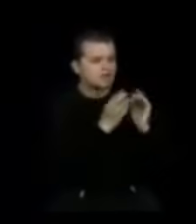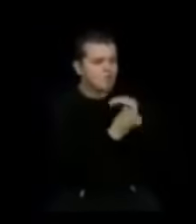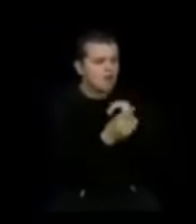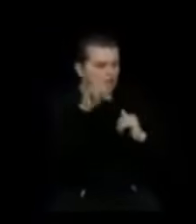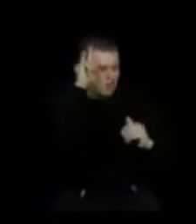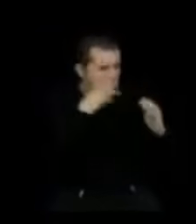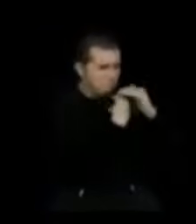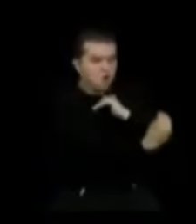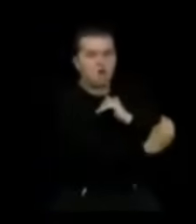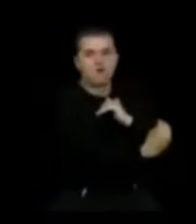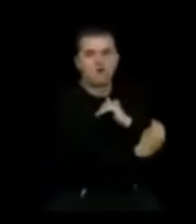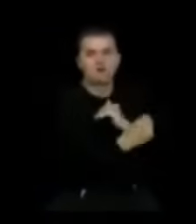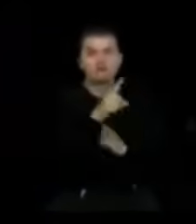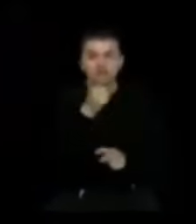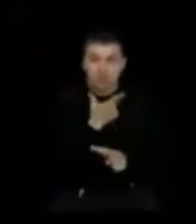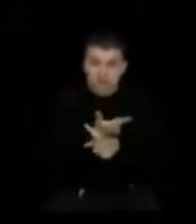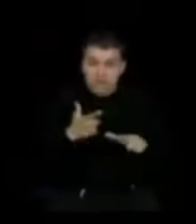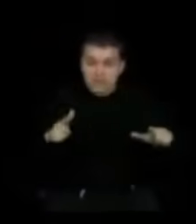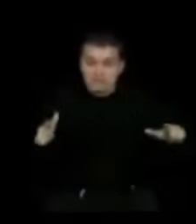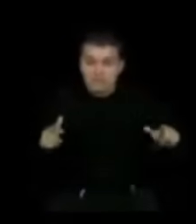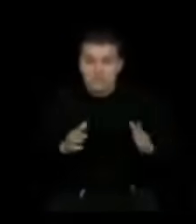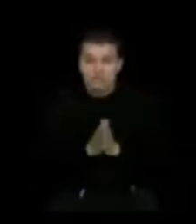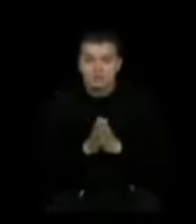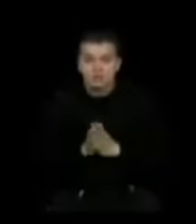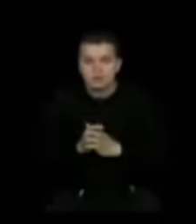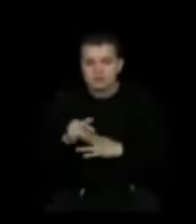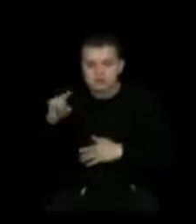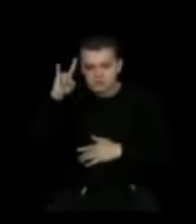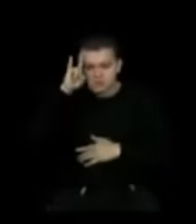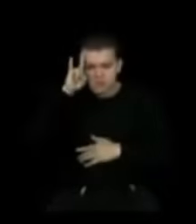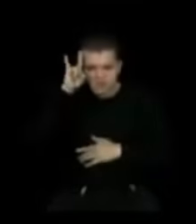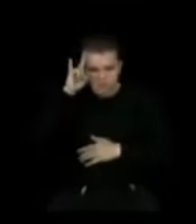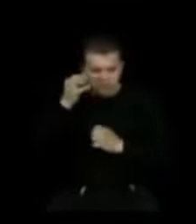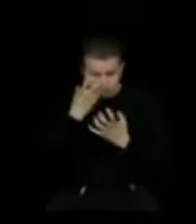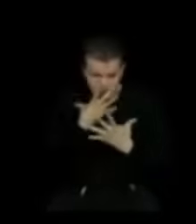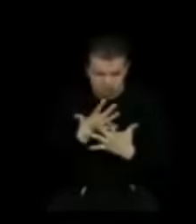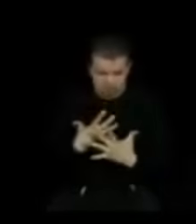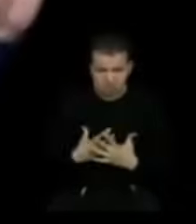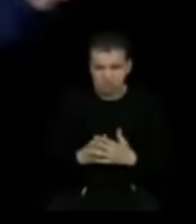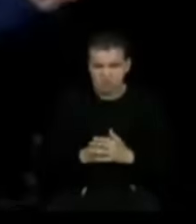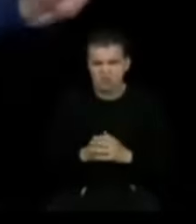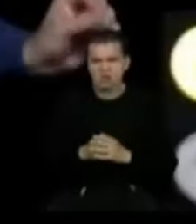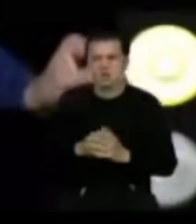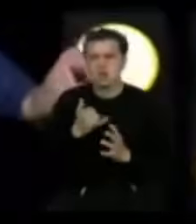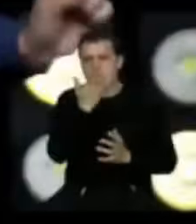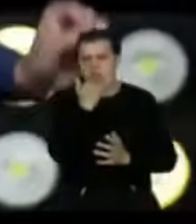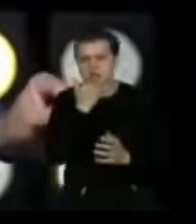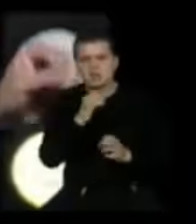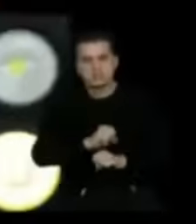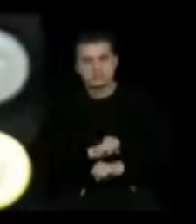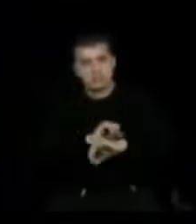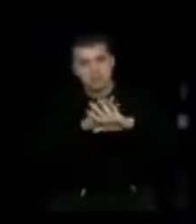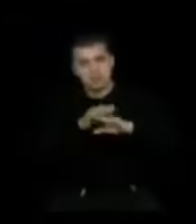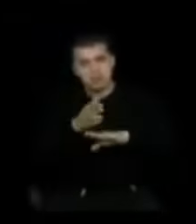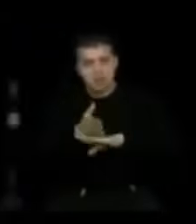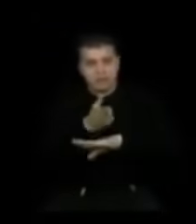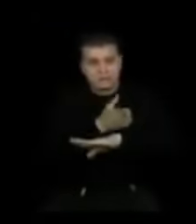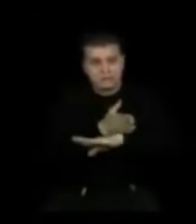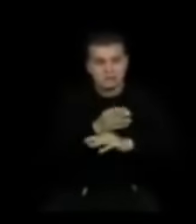Cuando usted ve una persona liberada de un demonio, como sucedió en esta mañana aquí en este